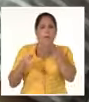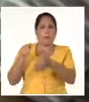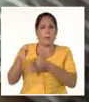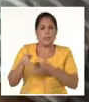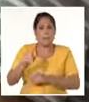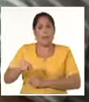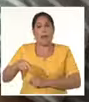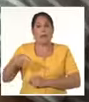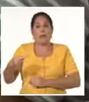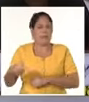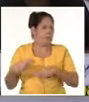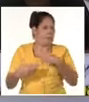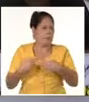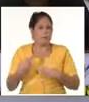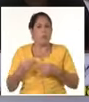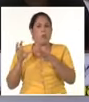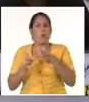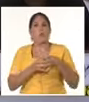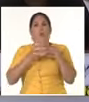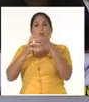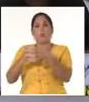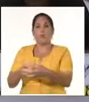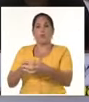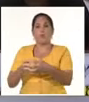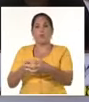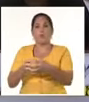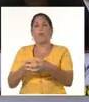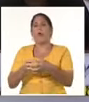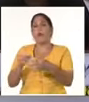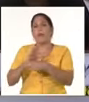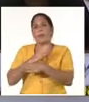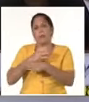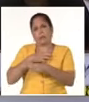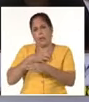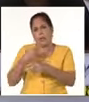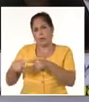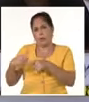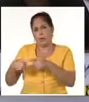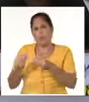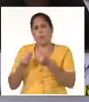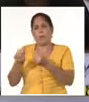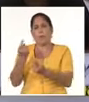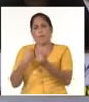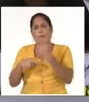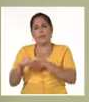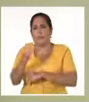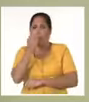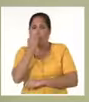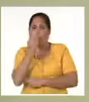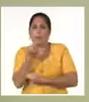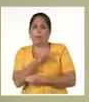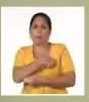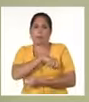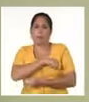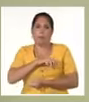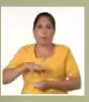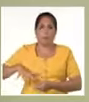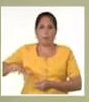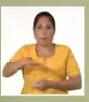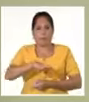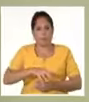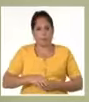ahí una brigada de Ciego que viene con varios recursos para la venta de comida a la población en otro